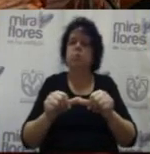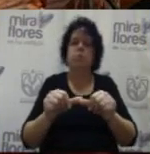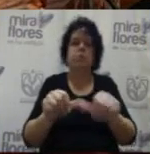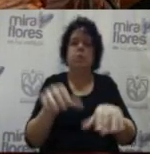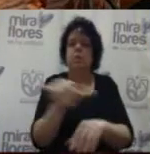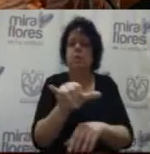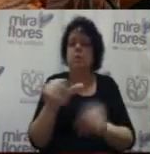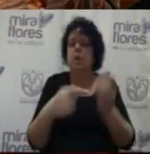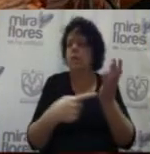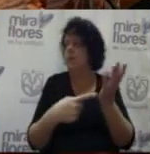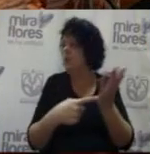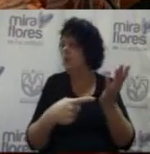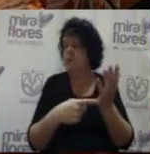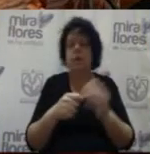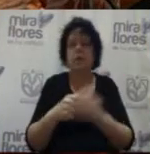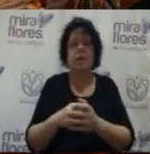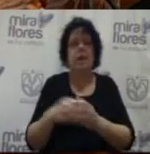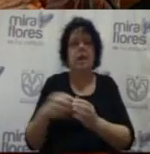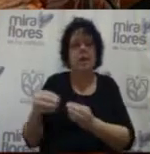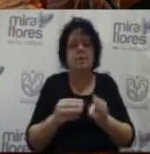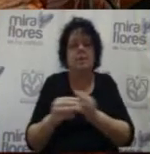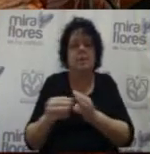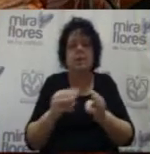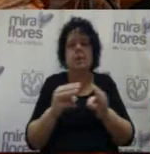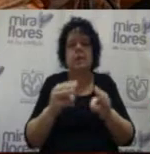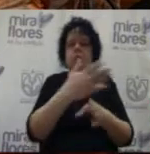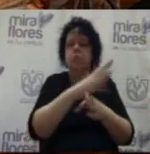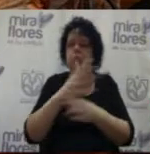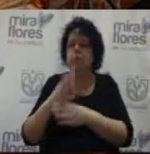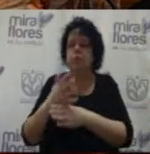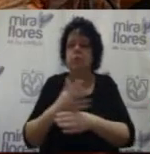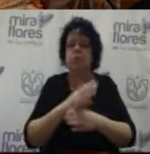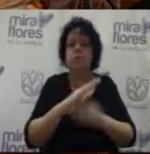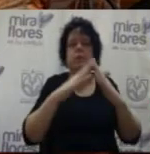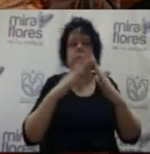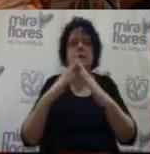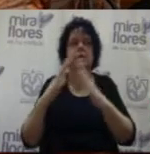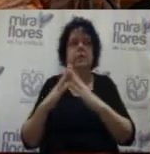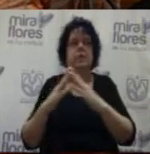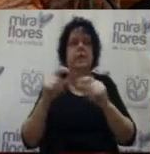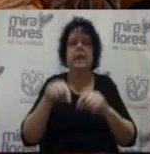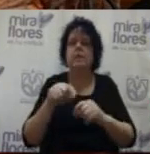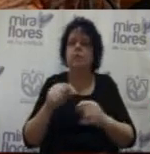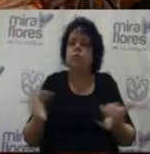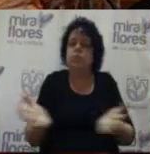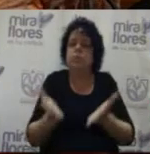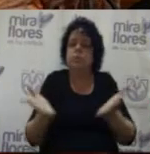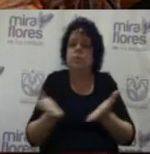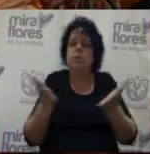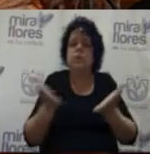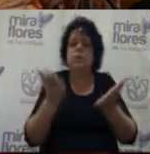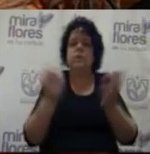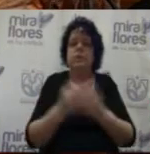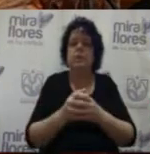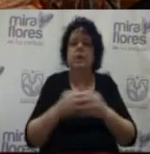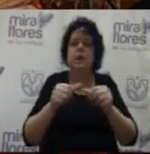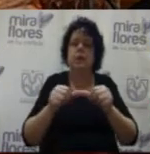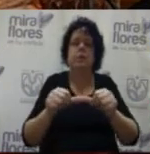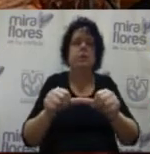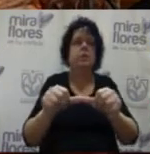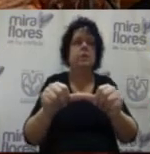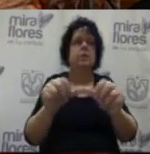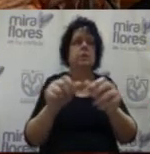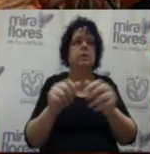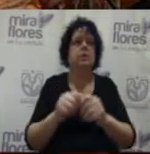disposiciones técnicas, o sea, metodología de distribución de tasas y promueve la continuación